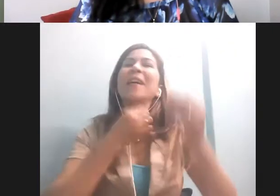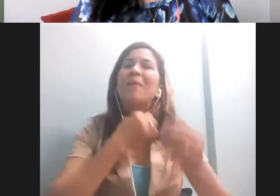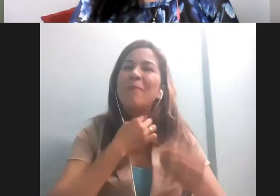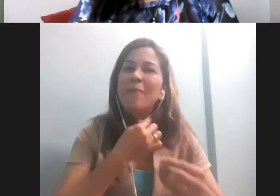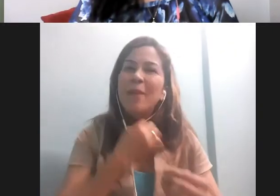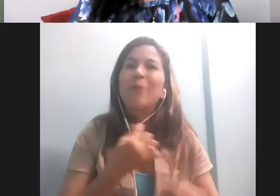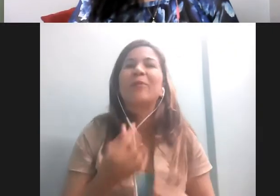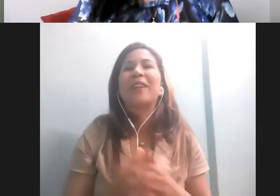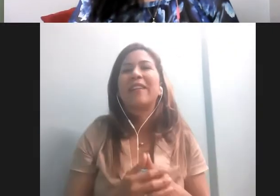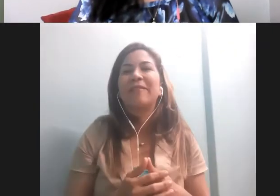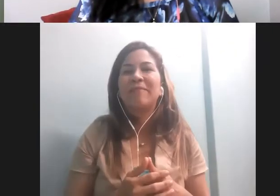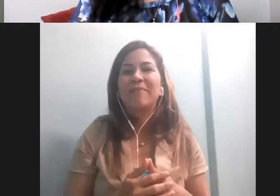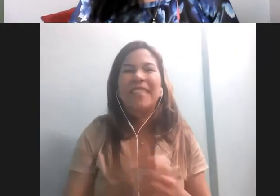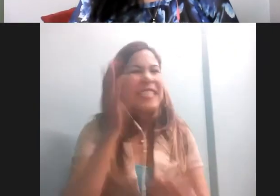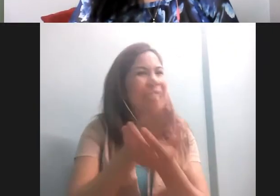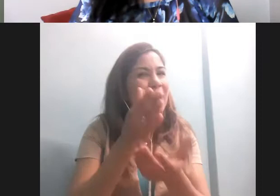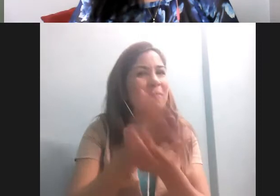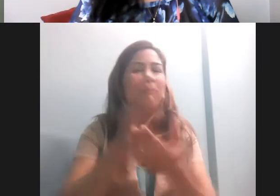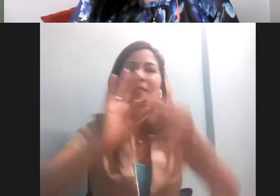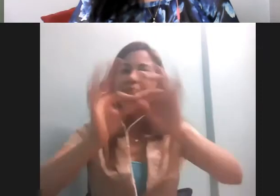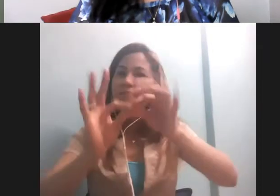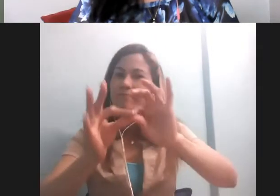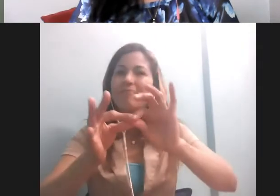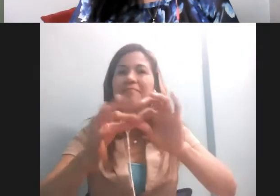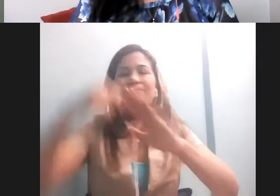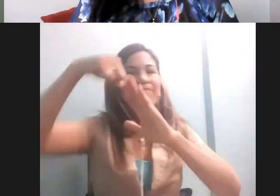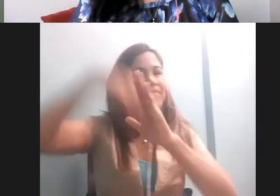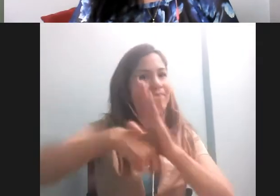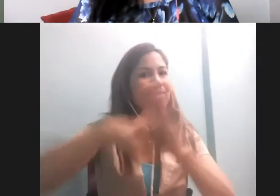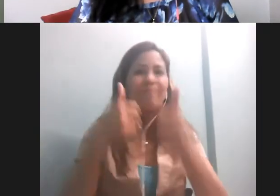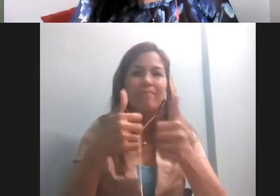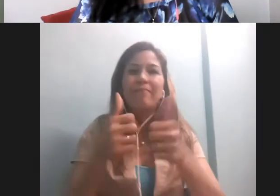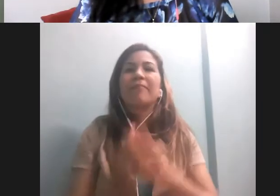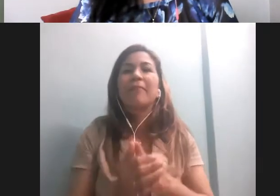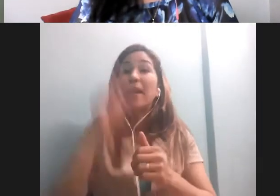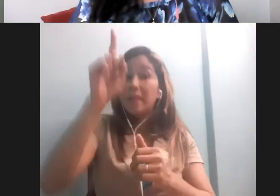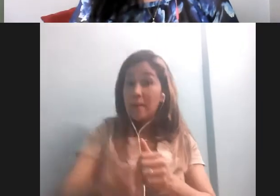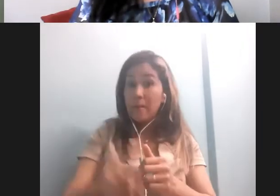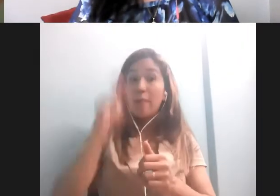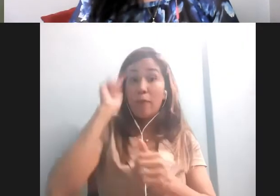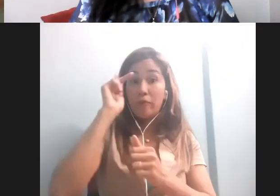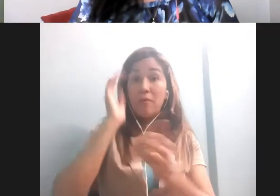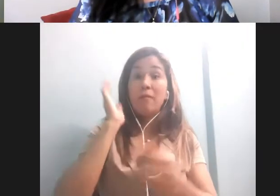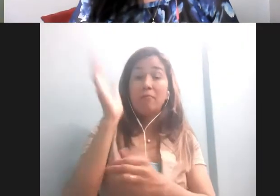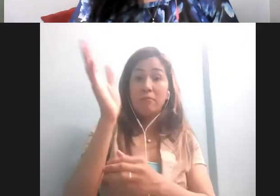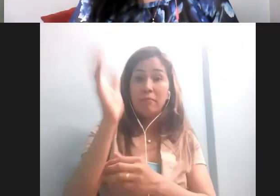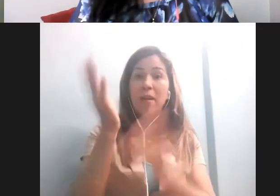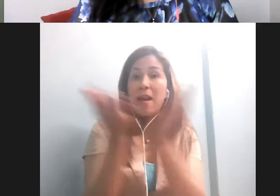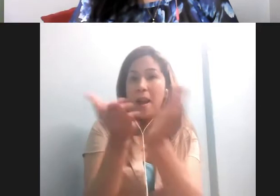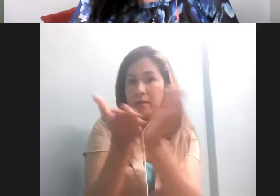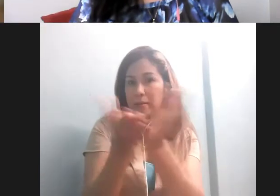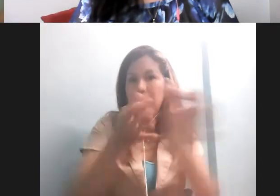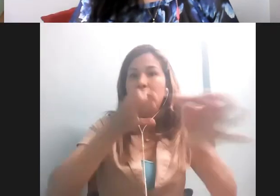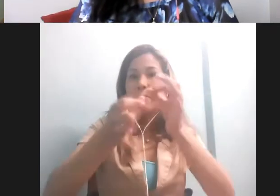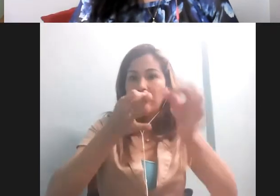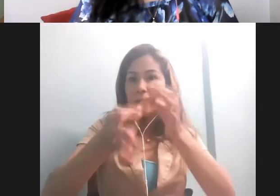o sea que como que siempre se lograba el control de calidad en ese aspecto. En clase, yo lo que siempre trataba primero es que tienes que tener siempre iluminado el lugar,